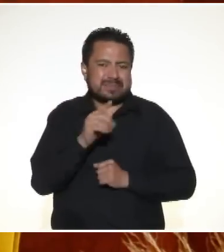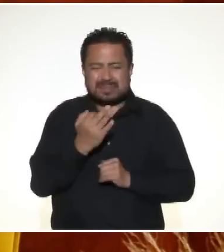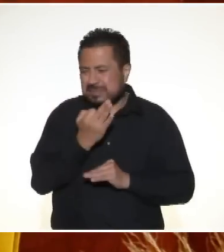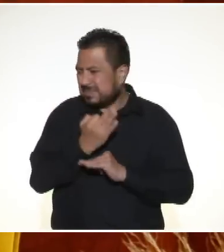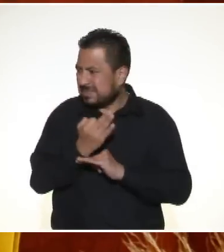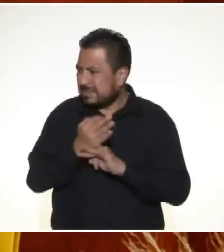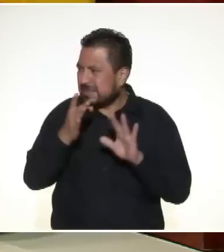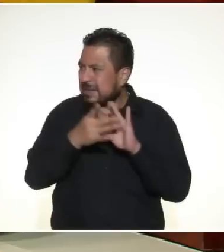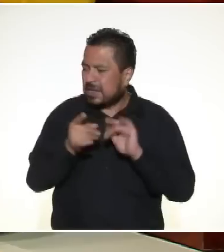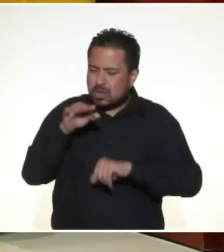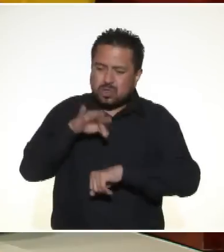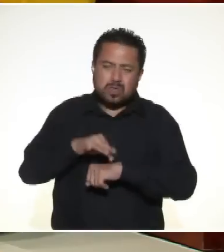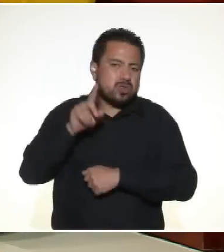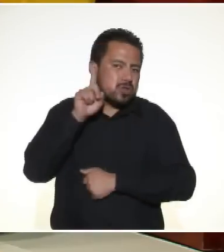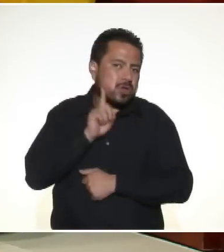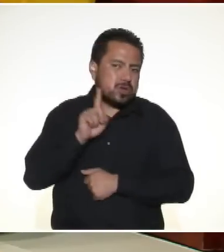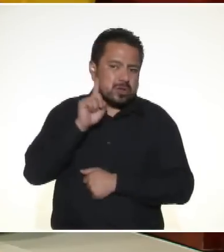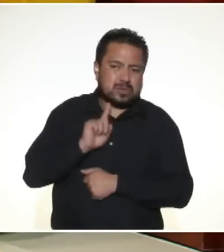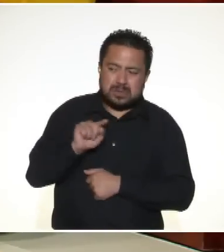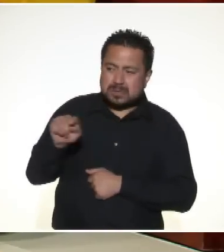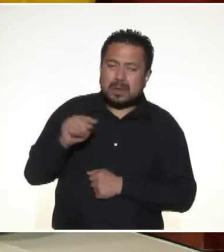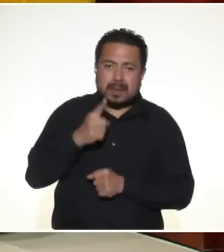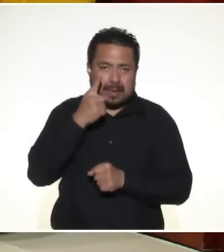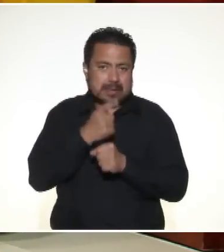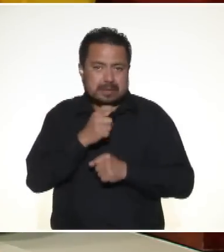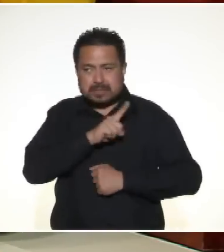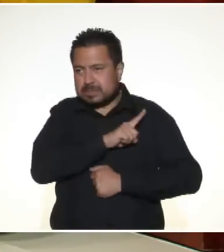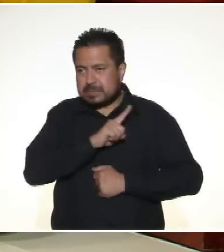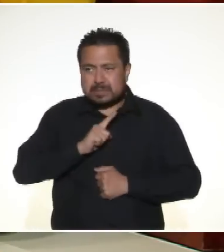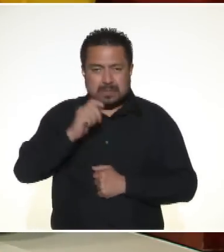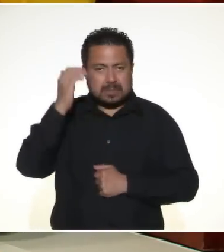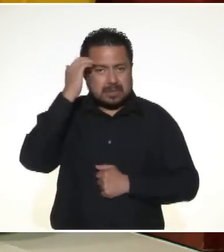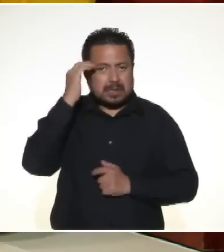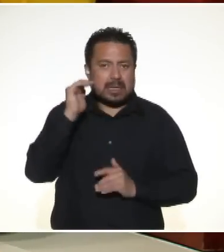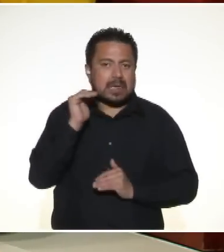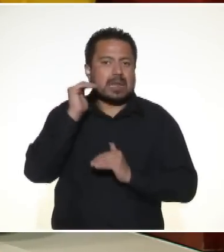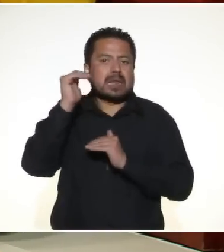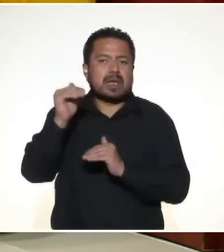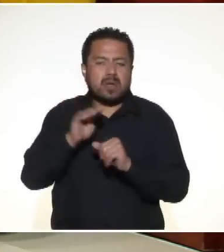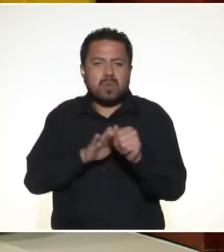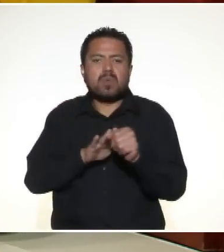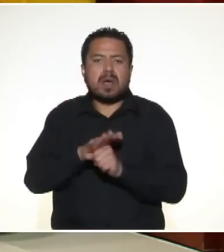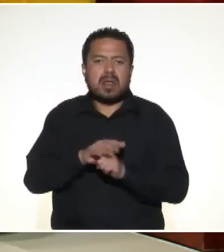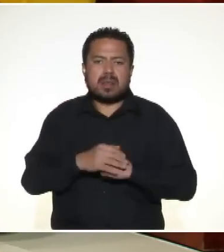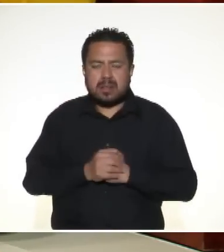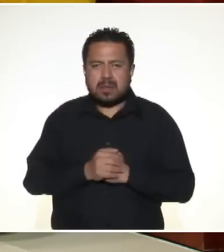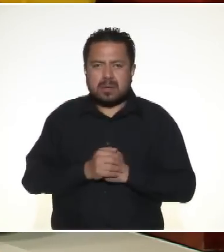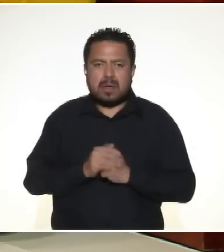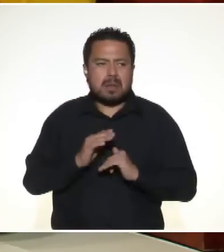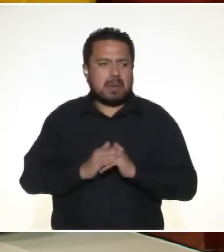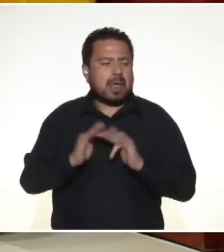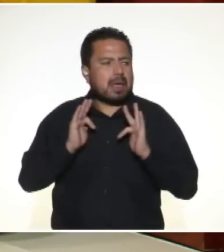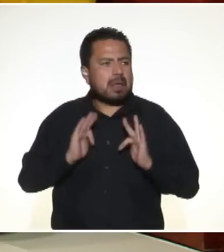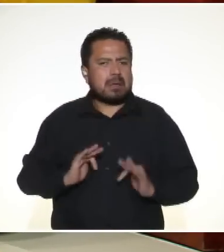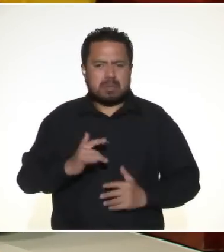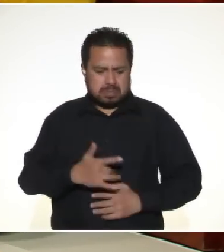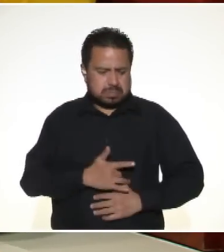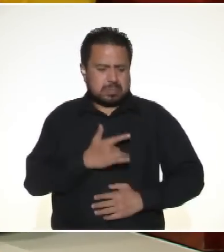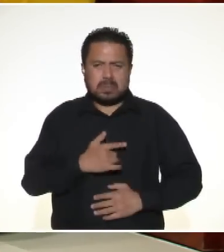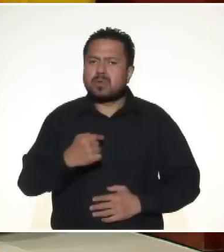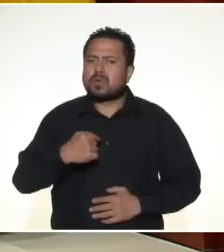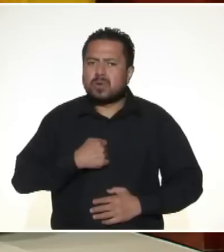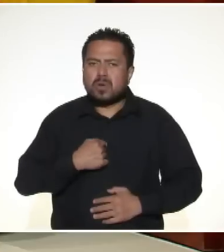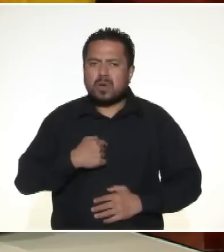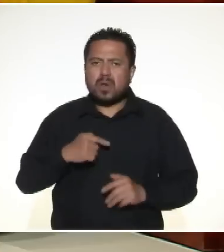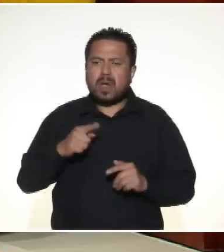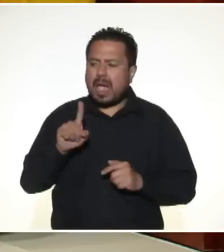dijo la doctora, primero hay que conocer nuestras limitaciones. O sea, ¿qué tan cómodo estoy yo cerca